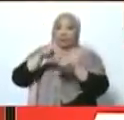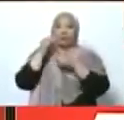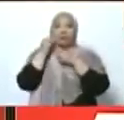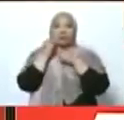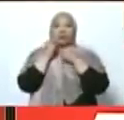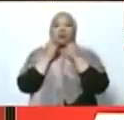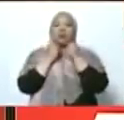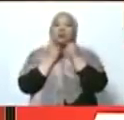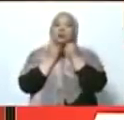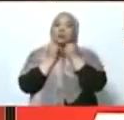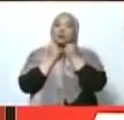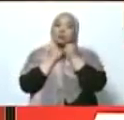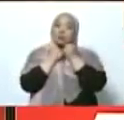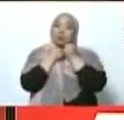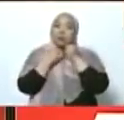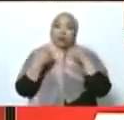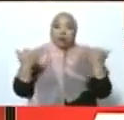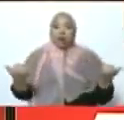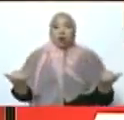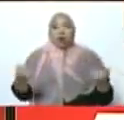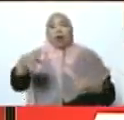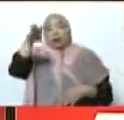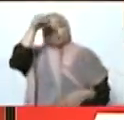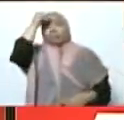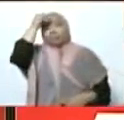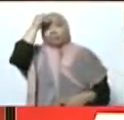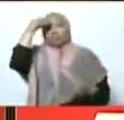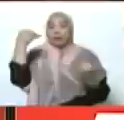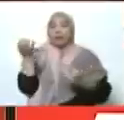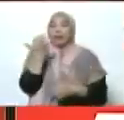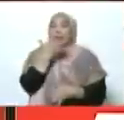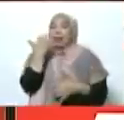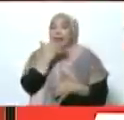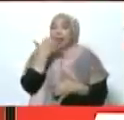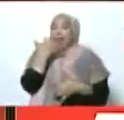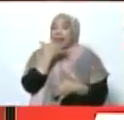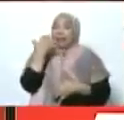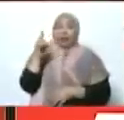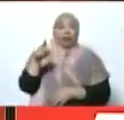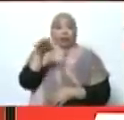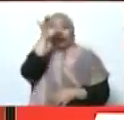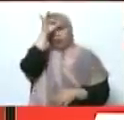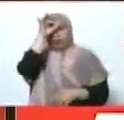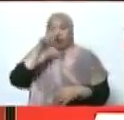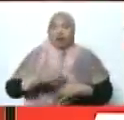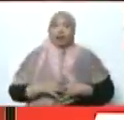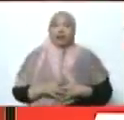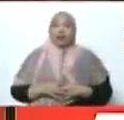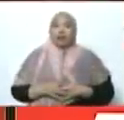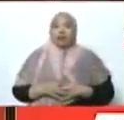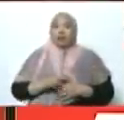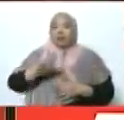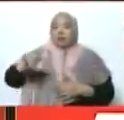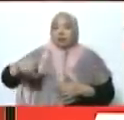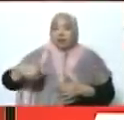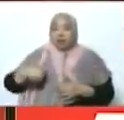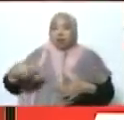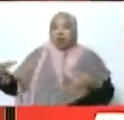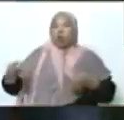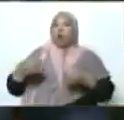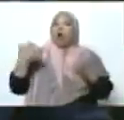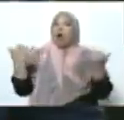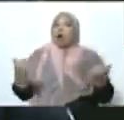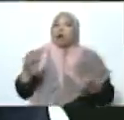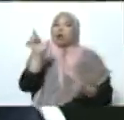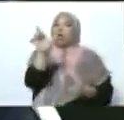Entonces, hasta este momento, Pedro Infante era movilización y evento de nuestro partido, y a